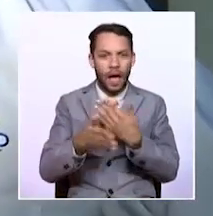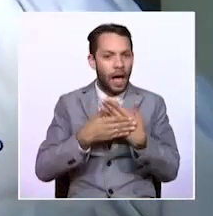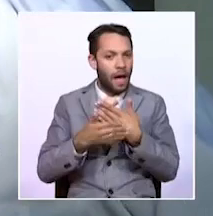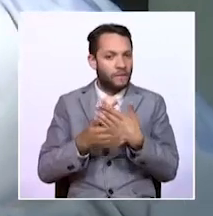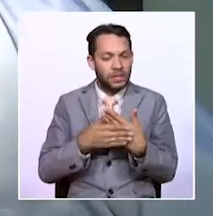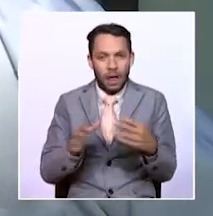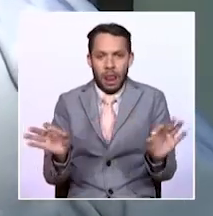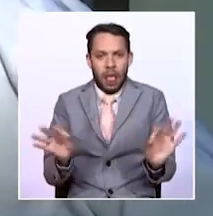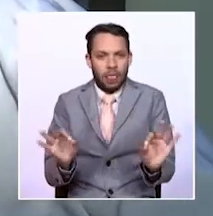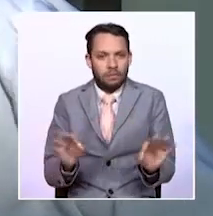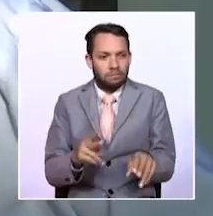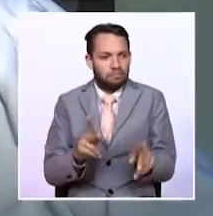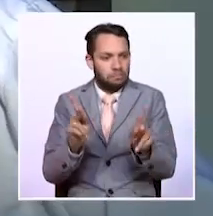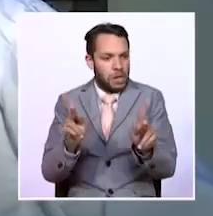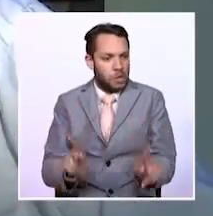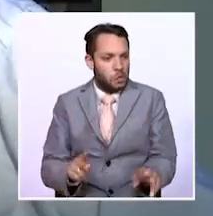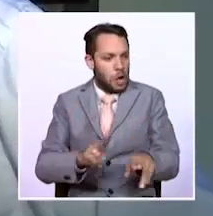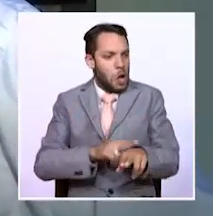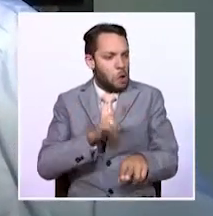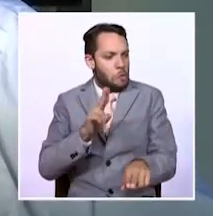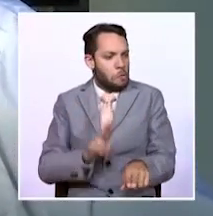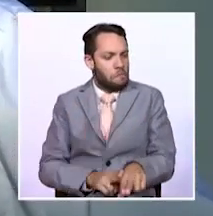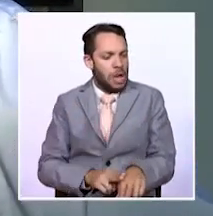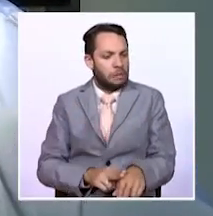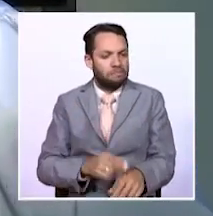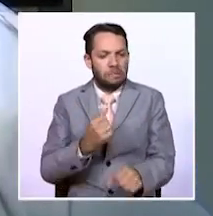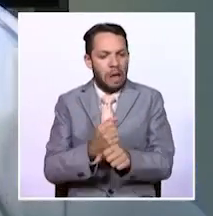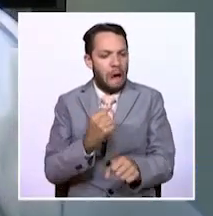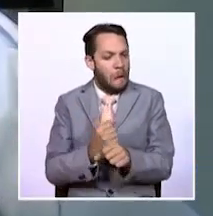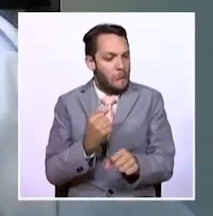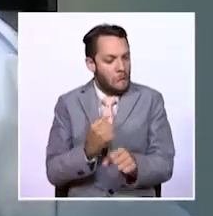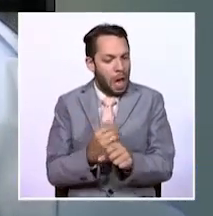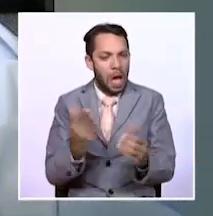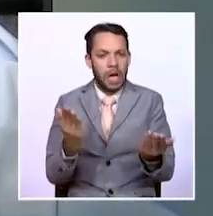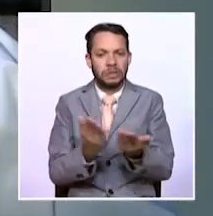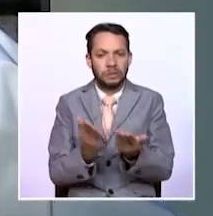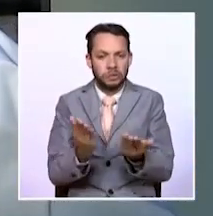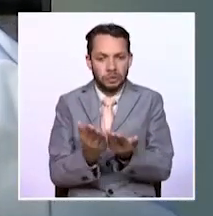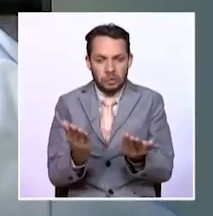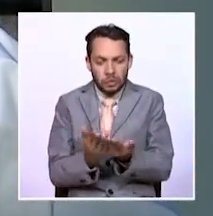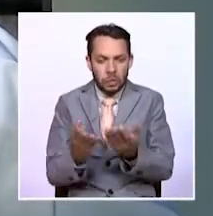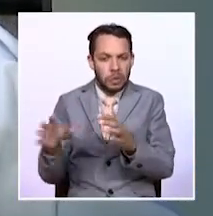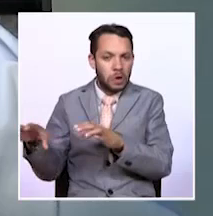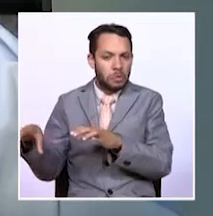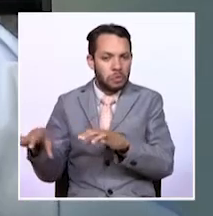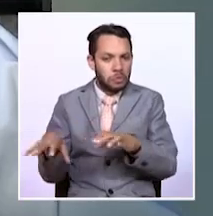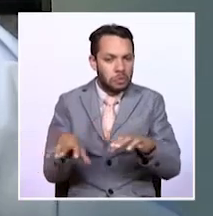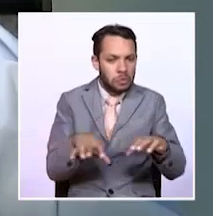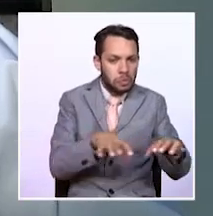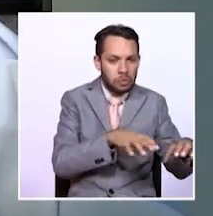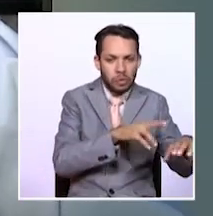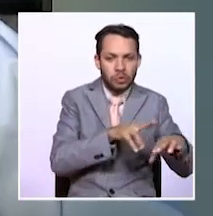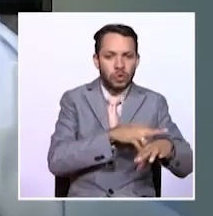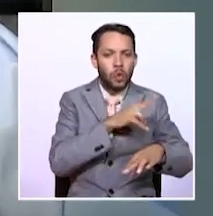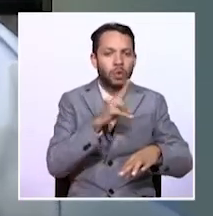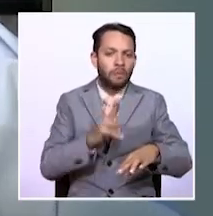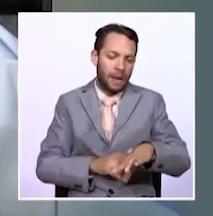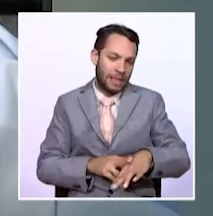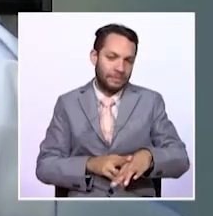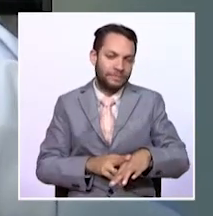manifestaciones clínicas. El paciente se encuentra totalmente asintomático y simplemente son hallazgos incidentales que si se detectan a tiempo pueden